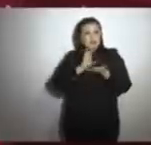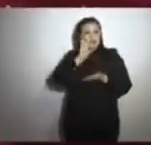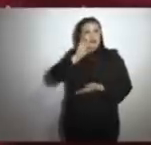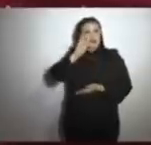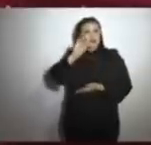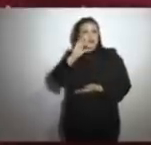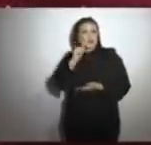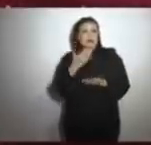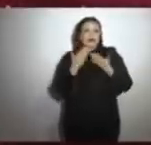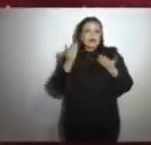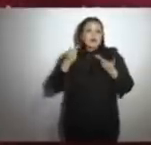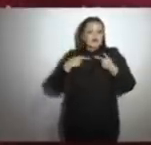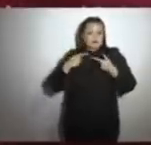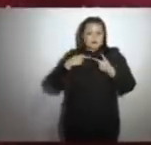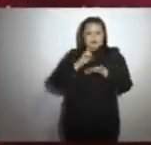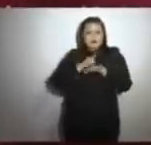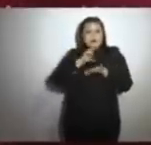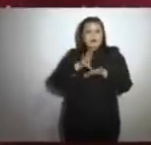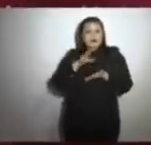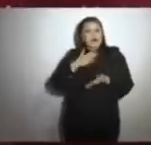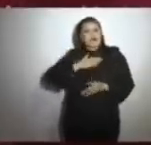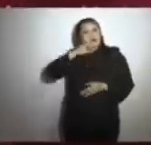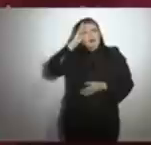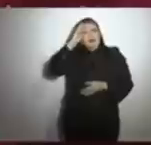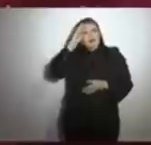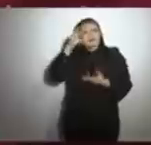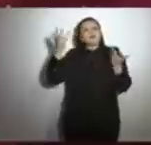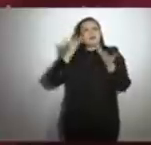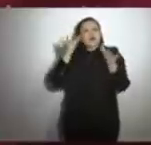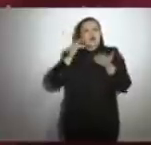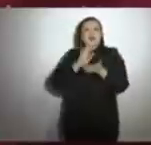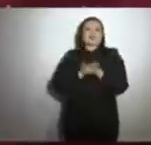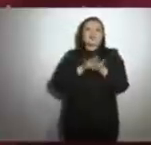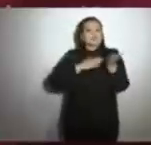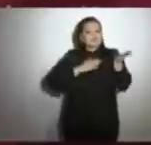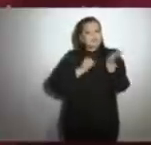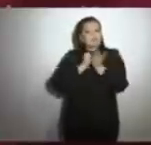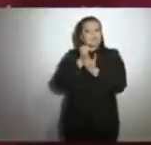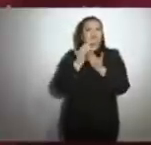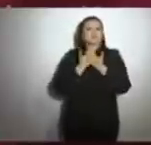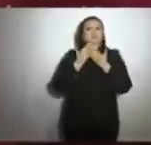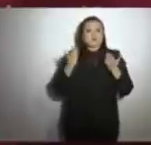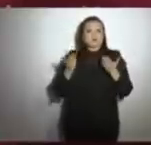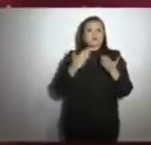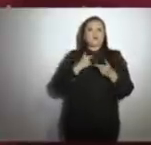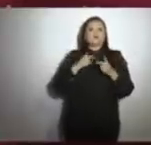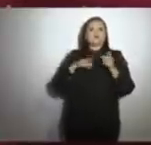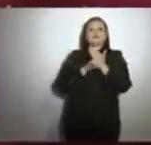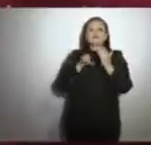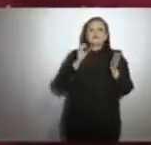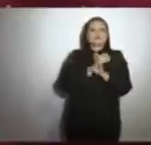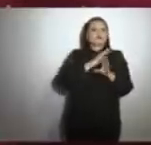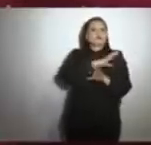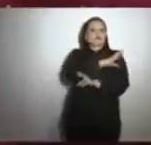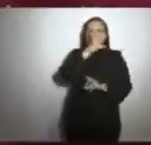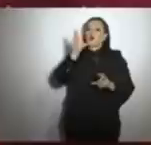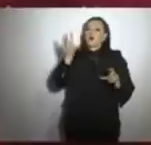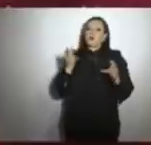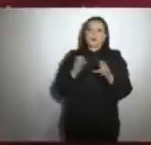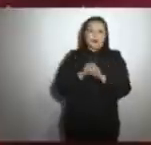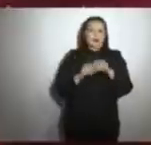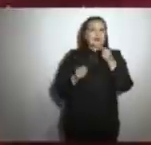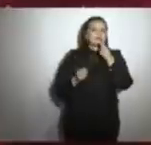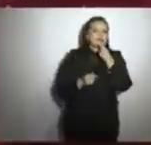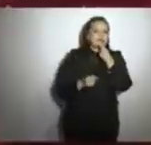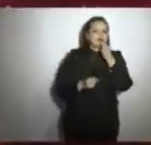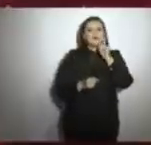de discapacidad, decidimos implementar las políticas de carácter universal, es decir, para las niñas y